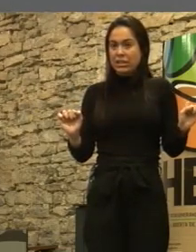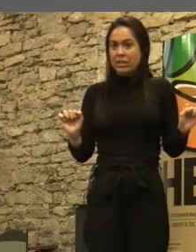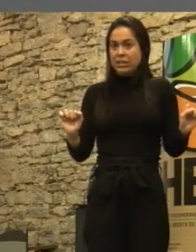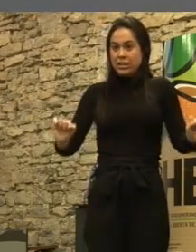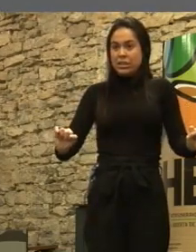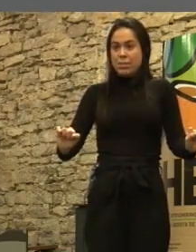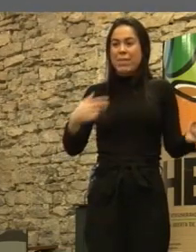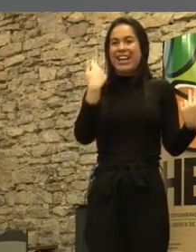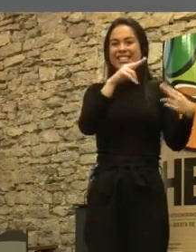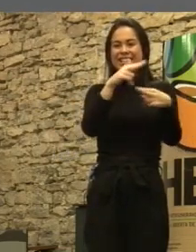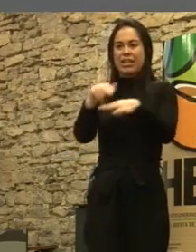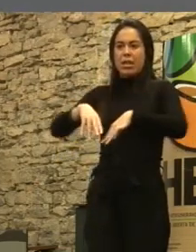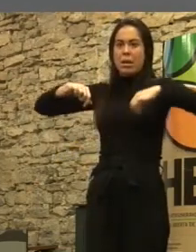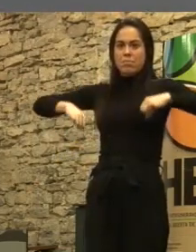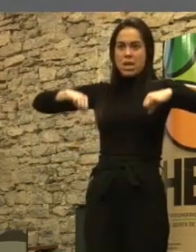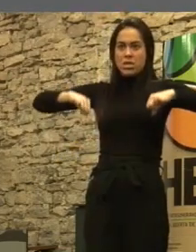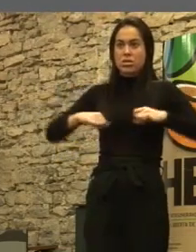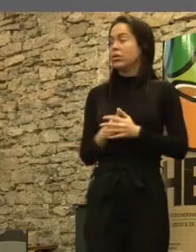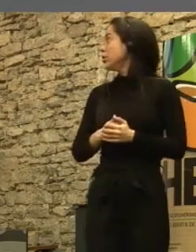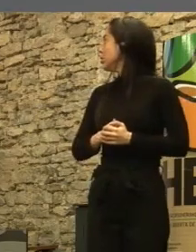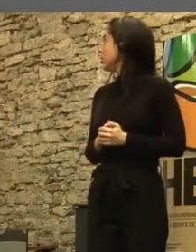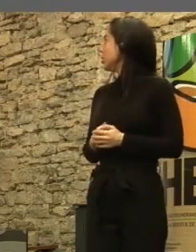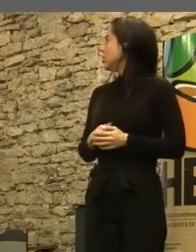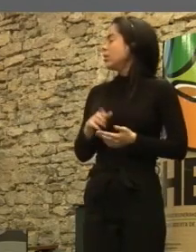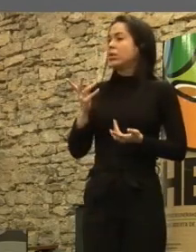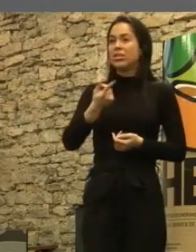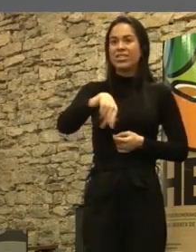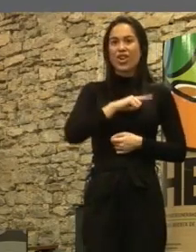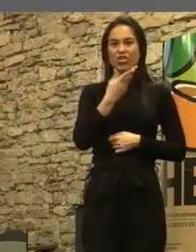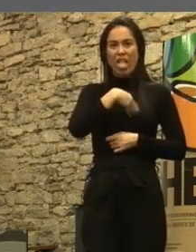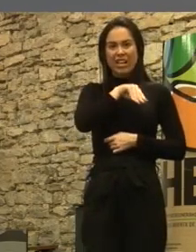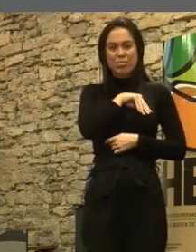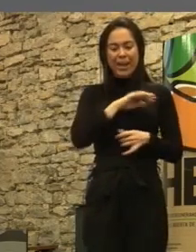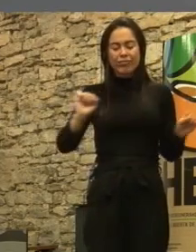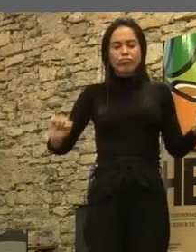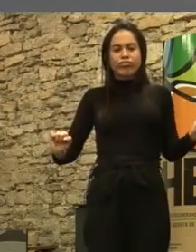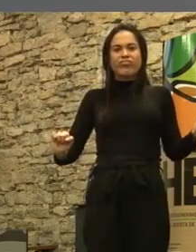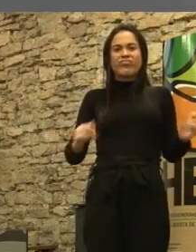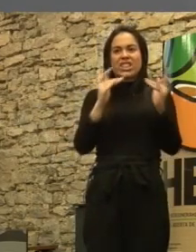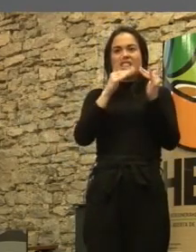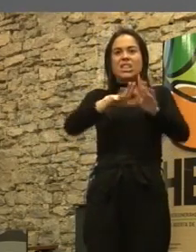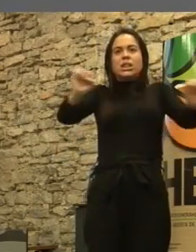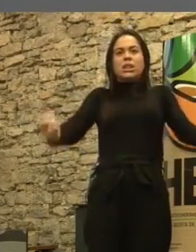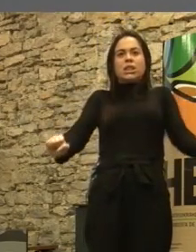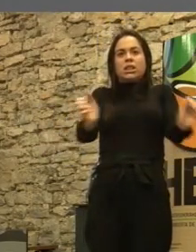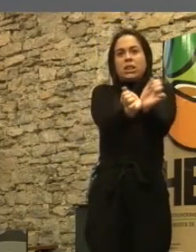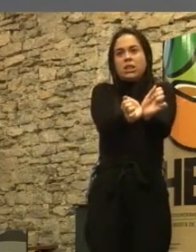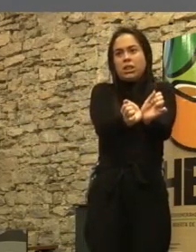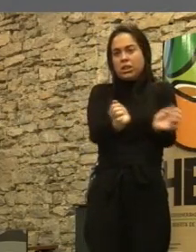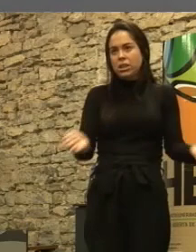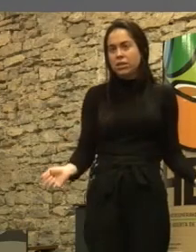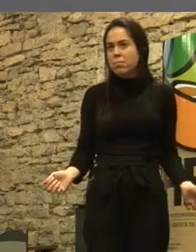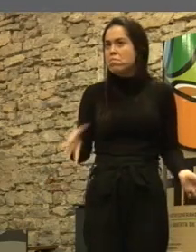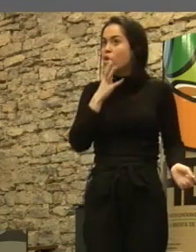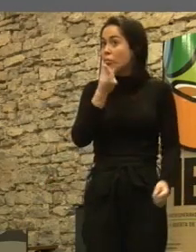en las residencias de mayores. En España somos los mayores utilizadores de sujeciones del mundo, pero no porque seamos malos o sádicos, sino porque